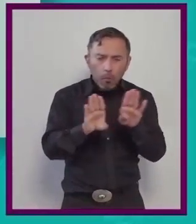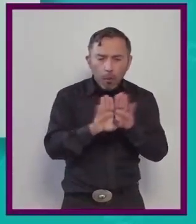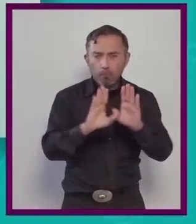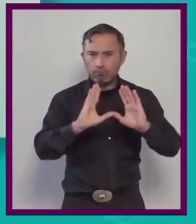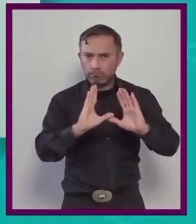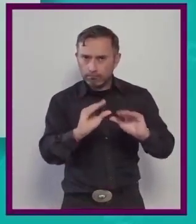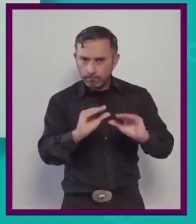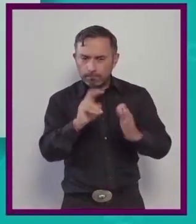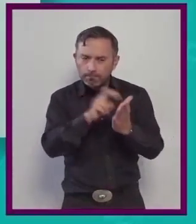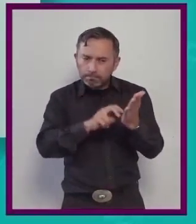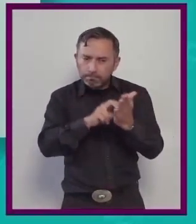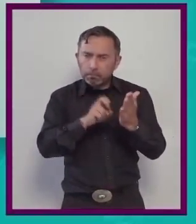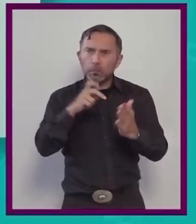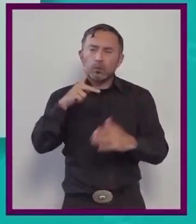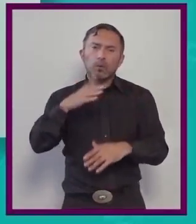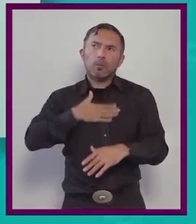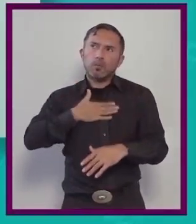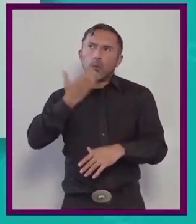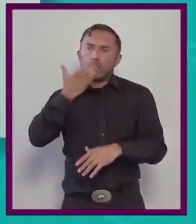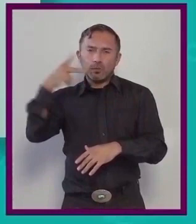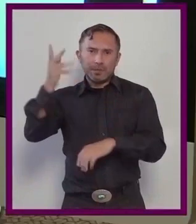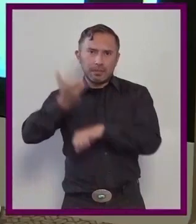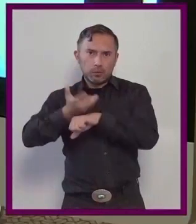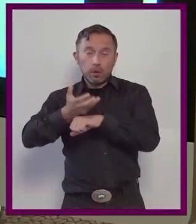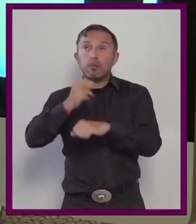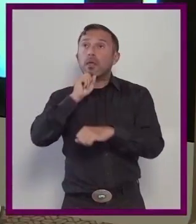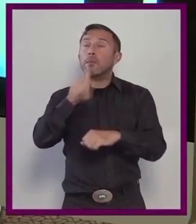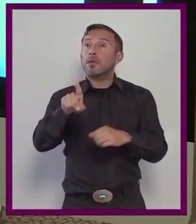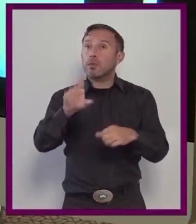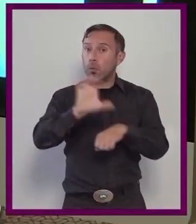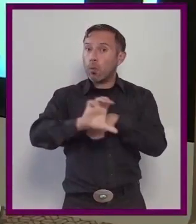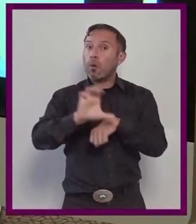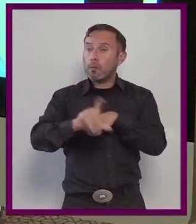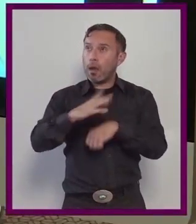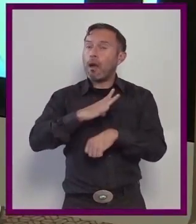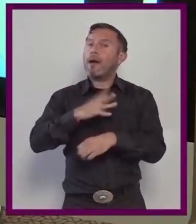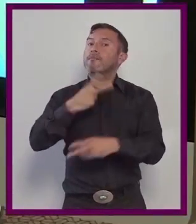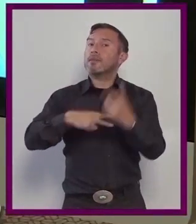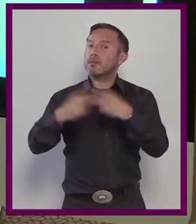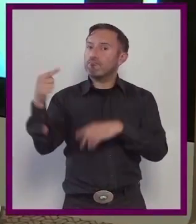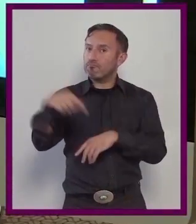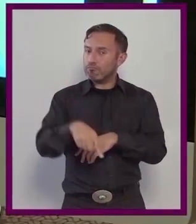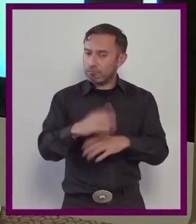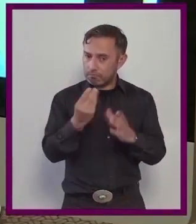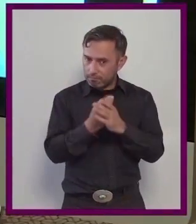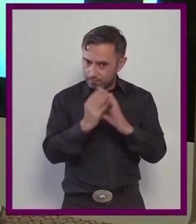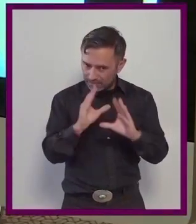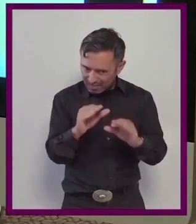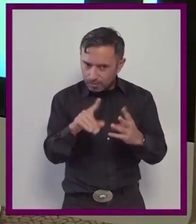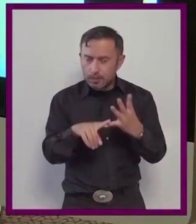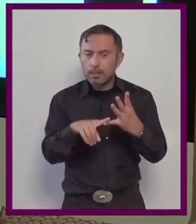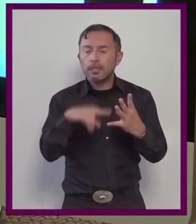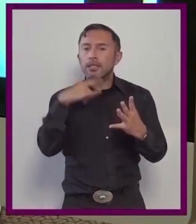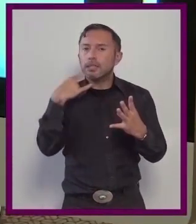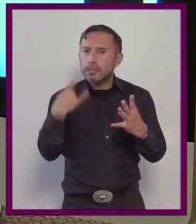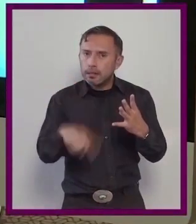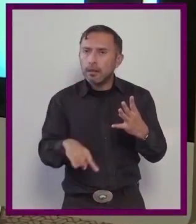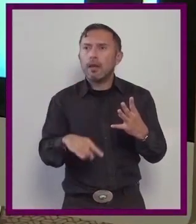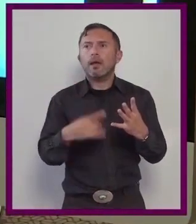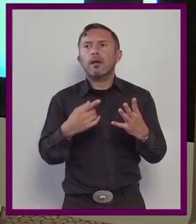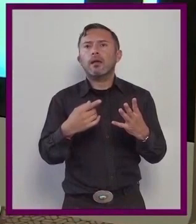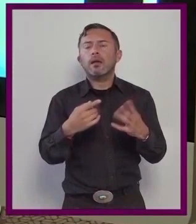y sobre todo enseñarnos de cómo se estaban llevando a cabo. También Colombia vino a capacitarnos,